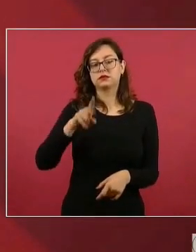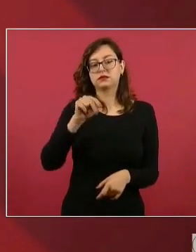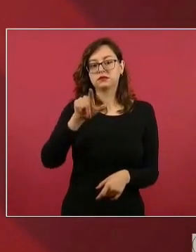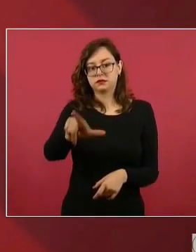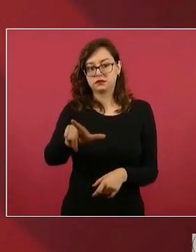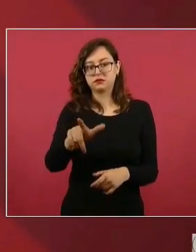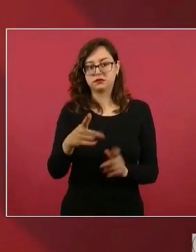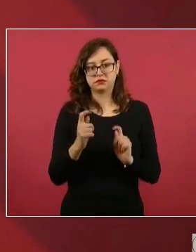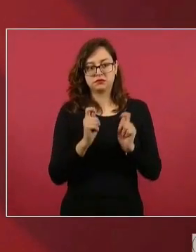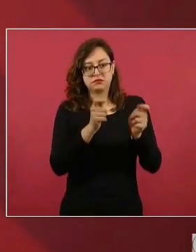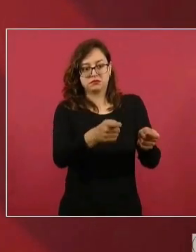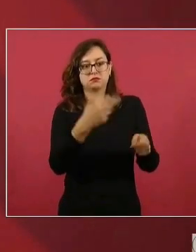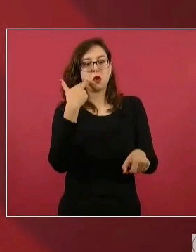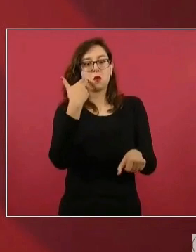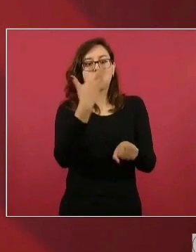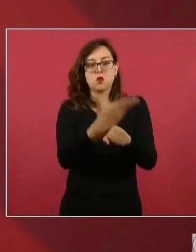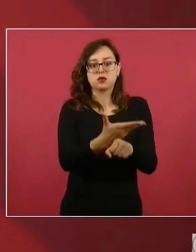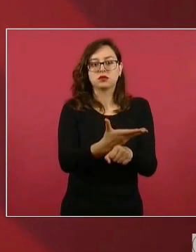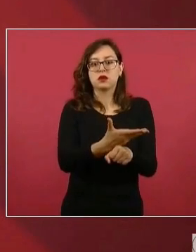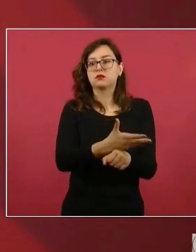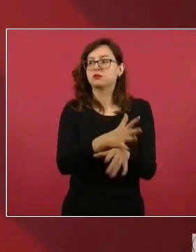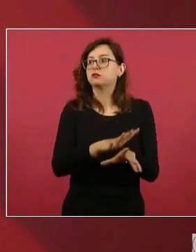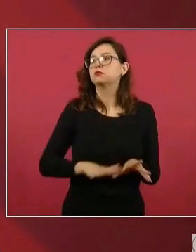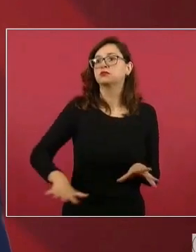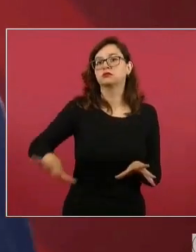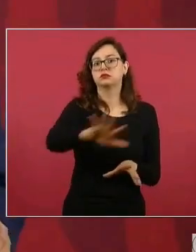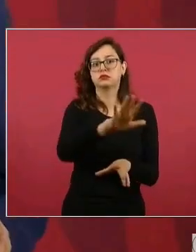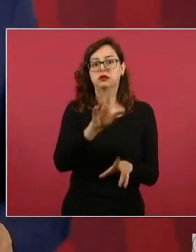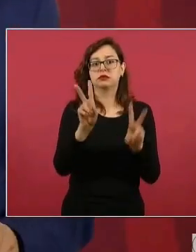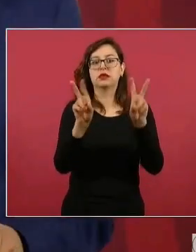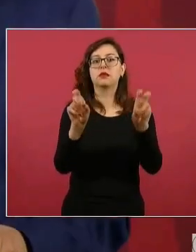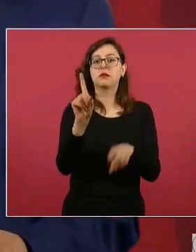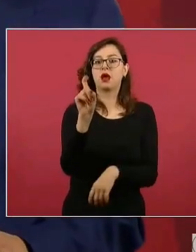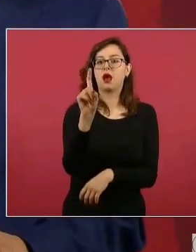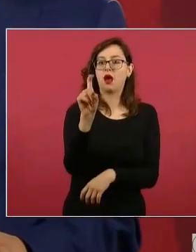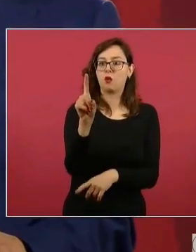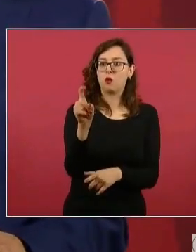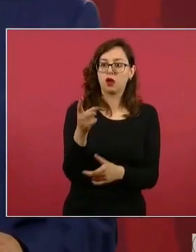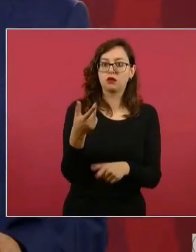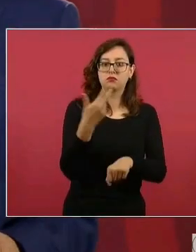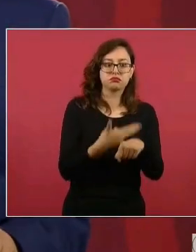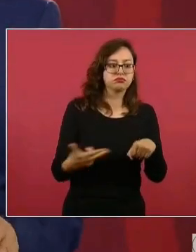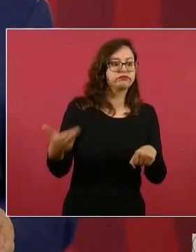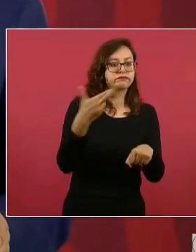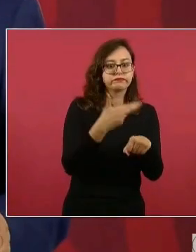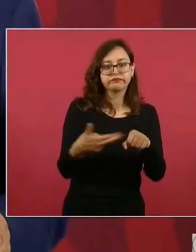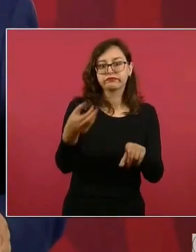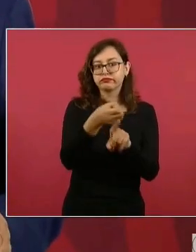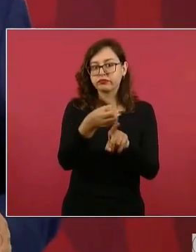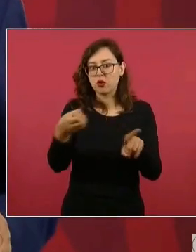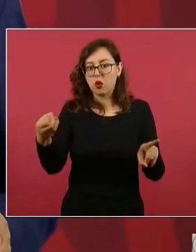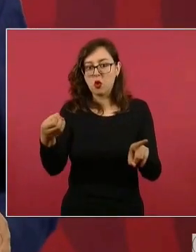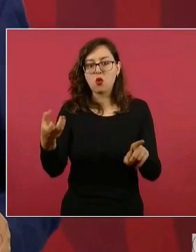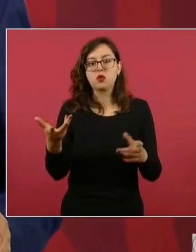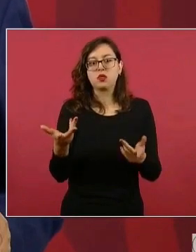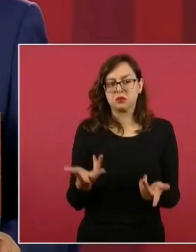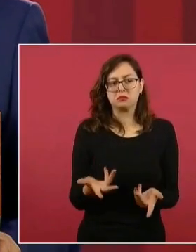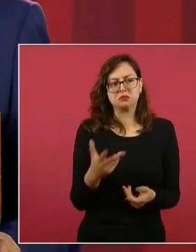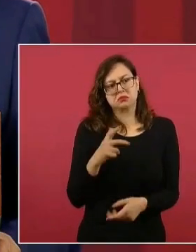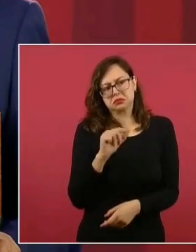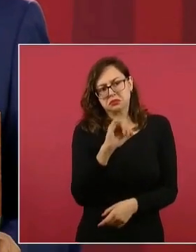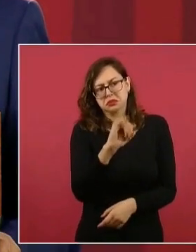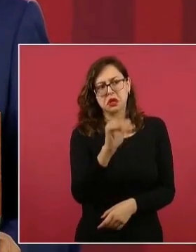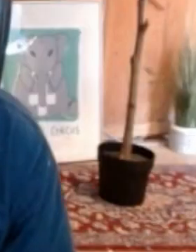un planteamiento como el de compartir el agua de las empresas porque les falta un baño de pueblo. Fíjese, ¿no? Hablan de agua y de cómo